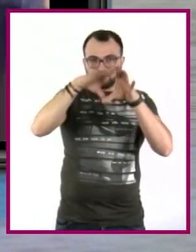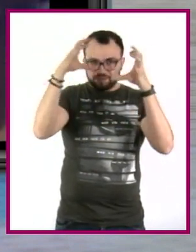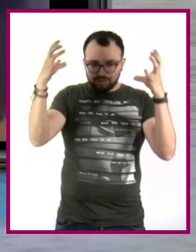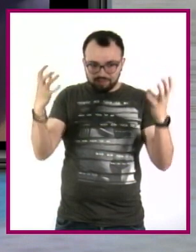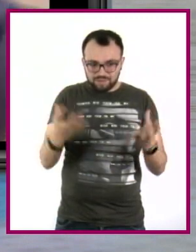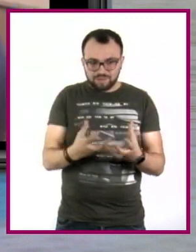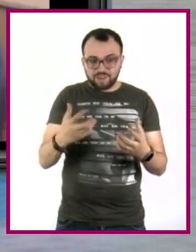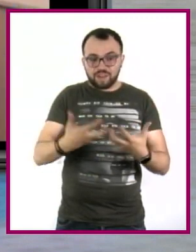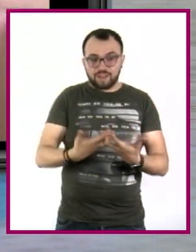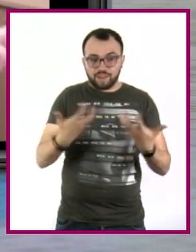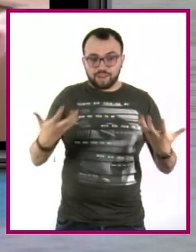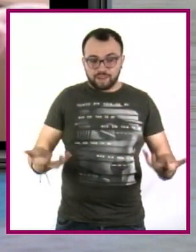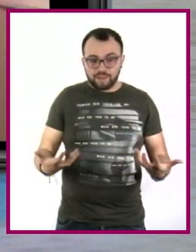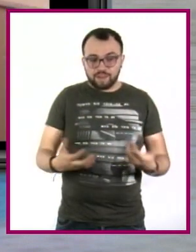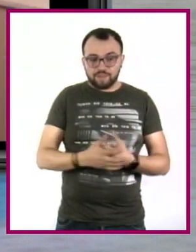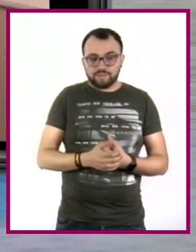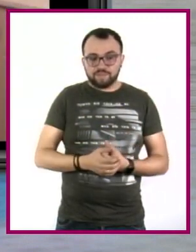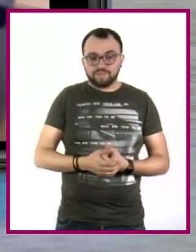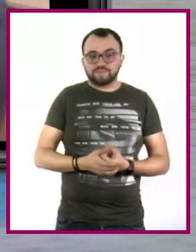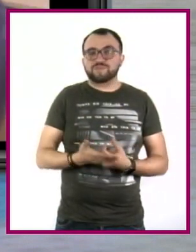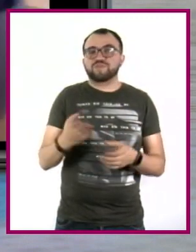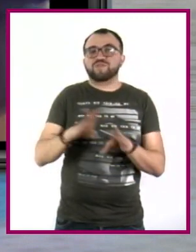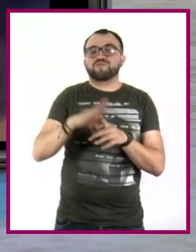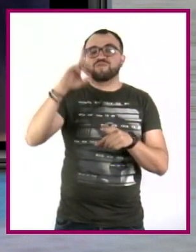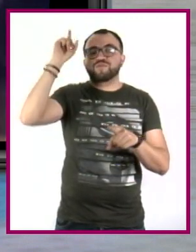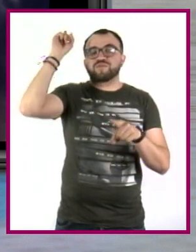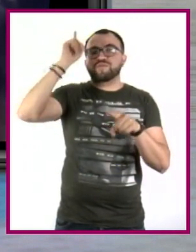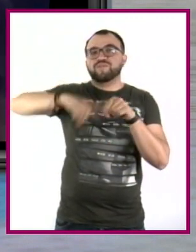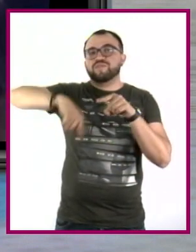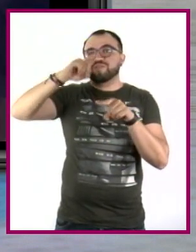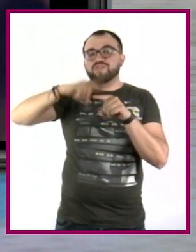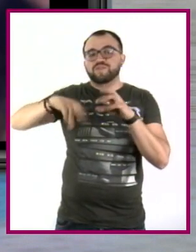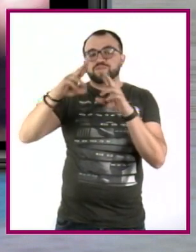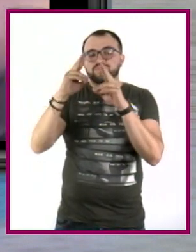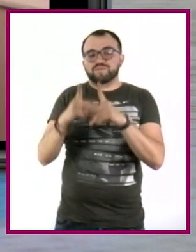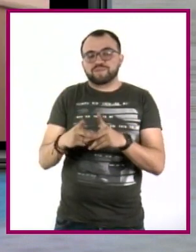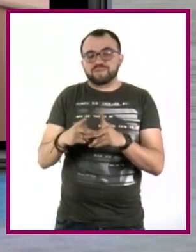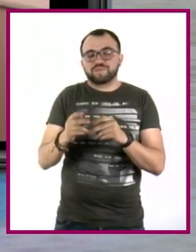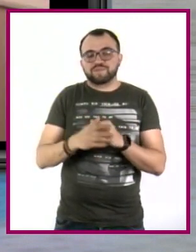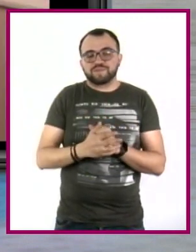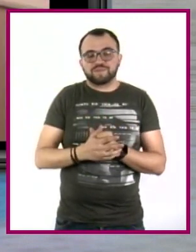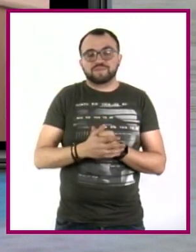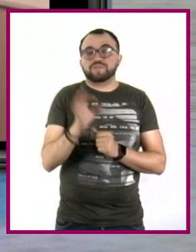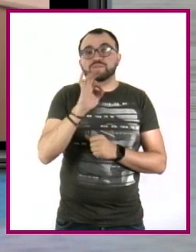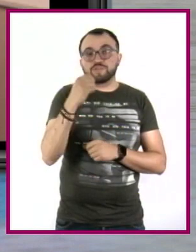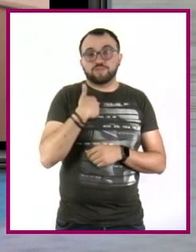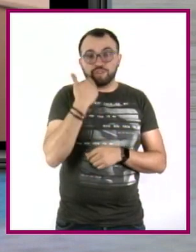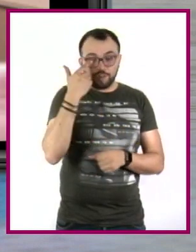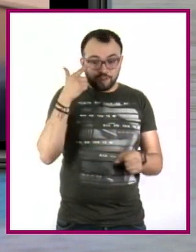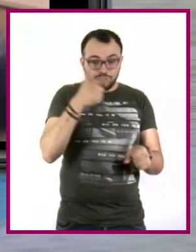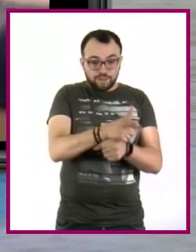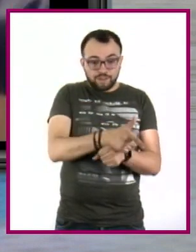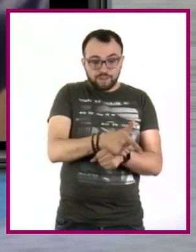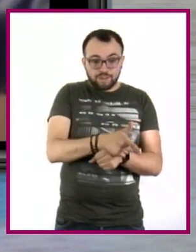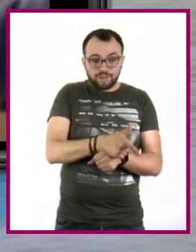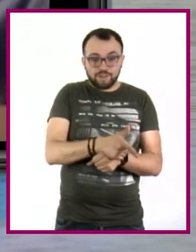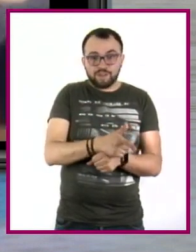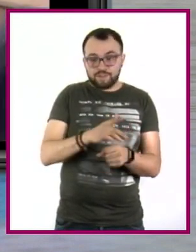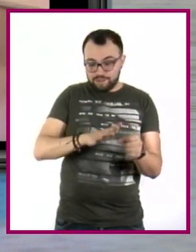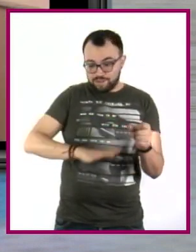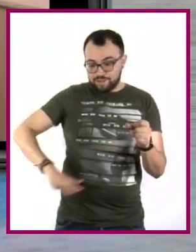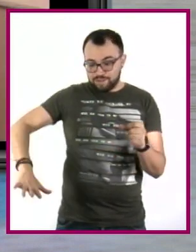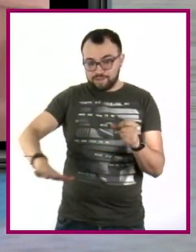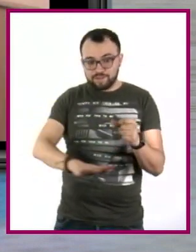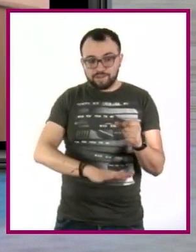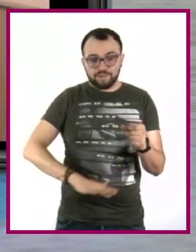terrestre, como esa antimateria, se aniquila con la materia de la atmósfera terrestre, y si la quisiéramos detectar a nivel de suelo aquí,